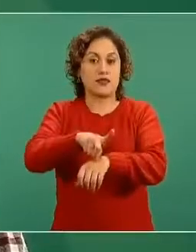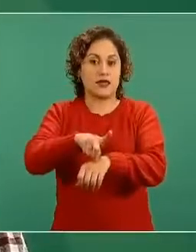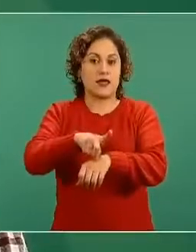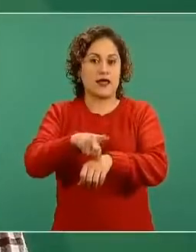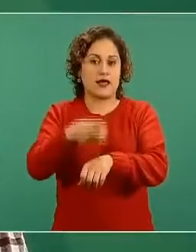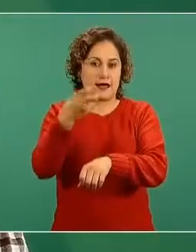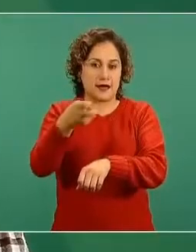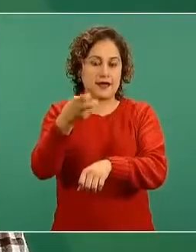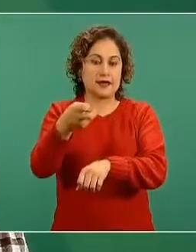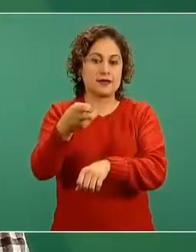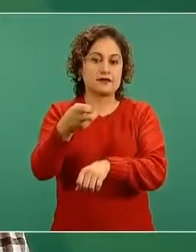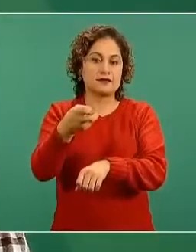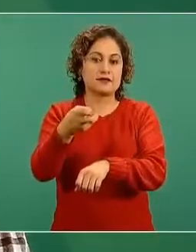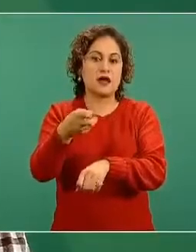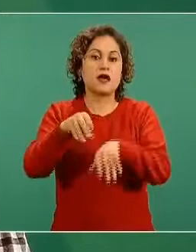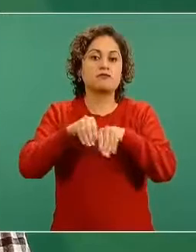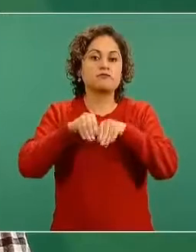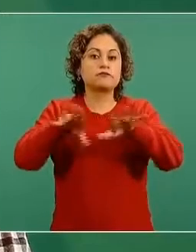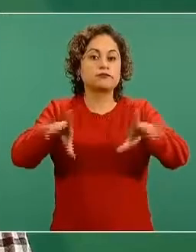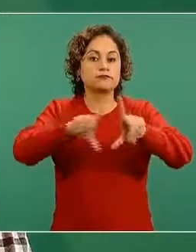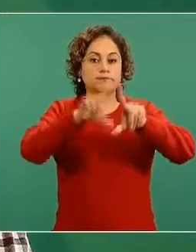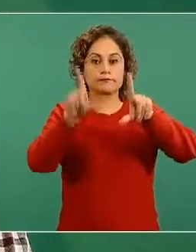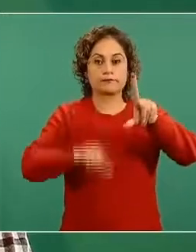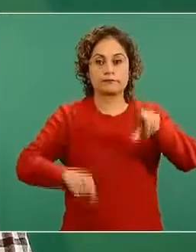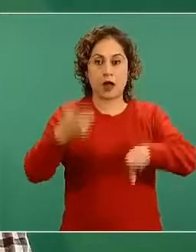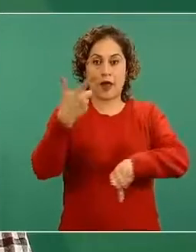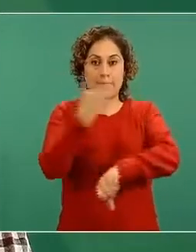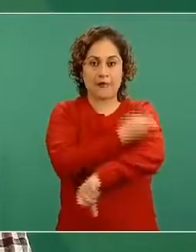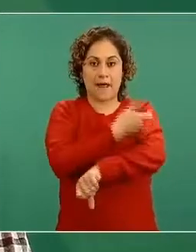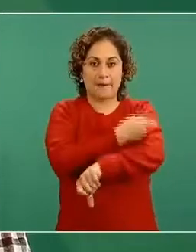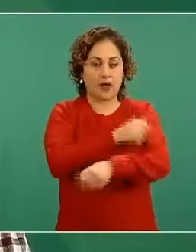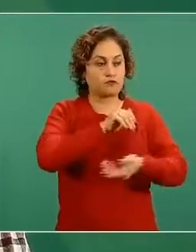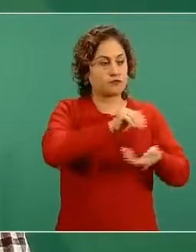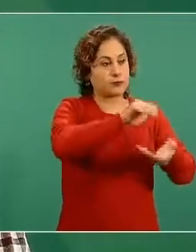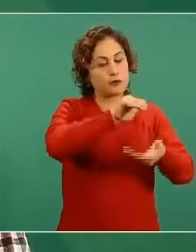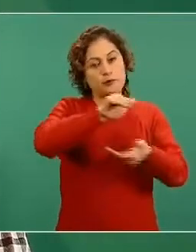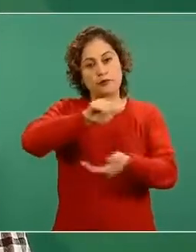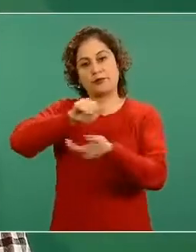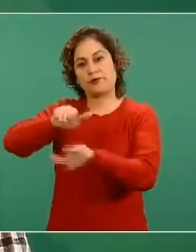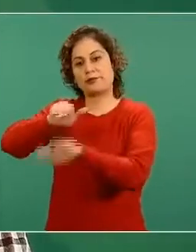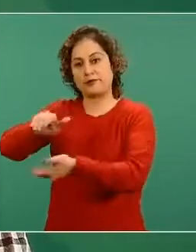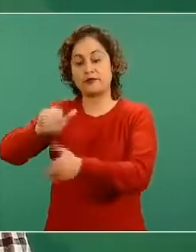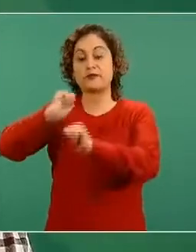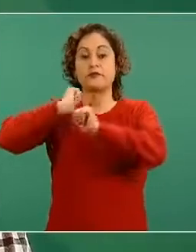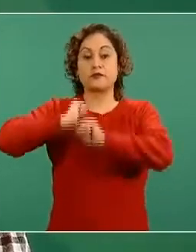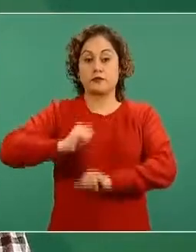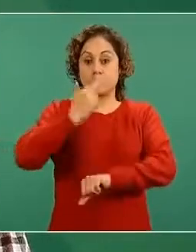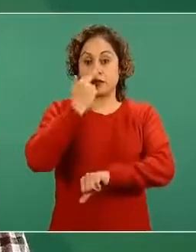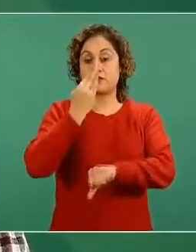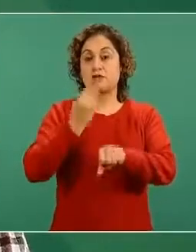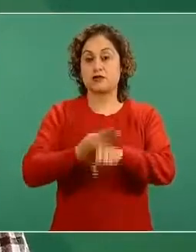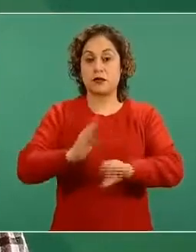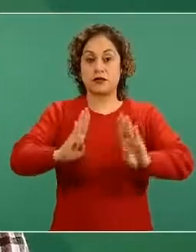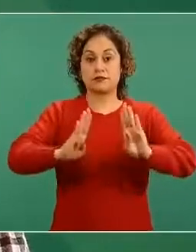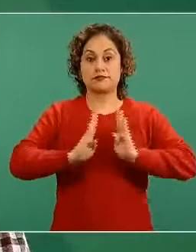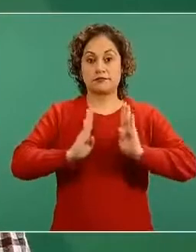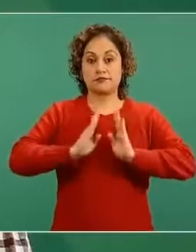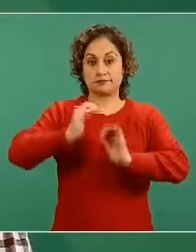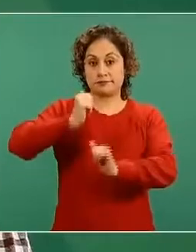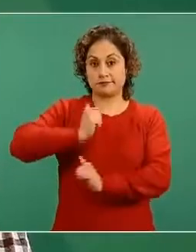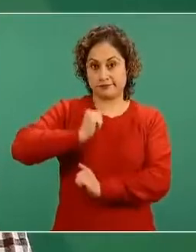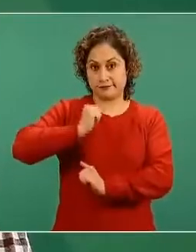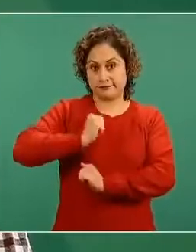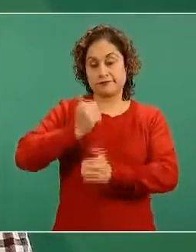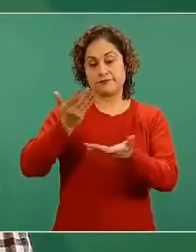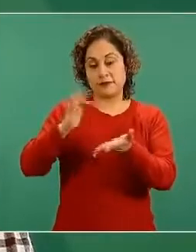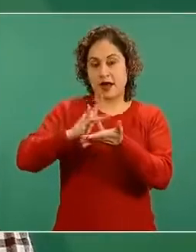los estados de la República. Este operativo de logística estará a cargo de el Ejército. Agradecemos como siempre